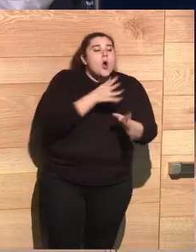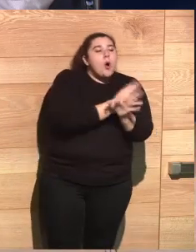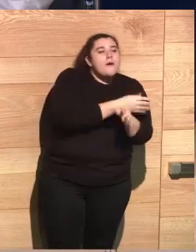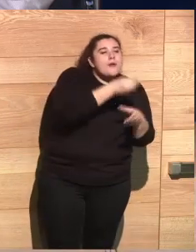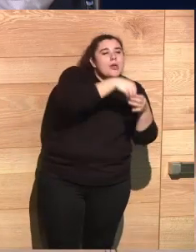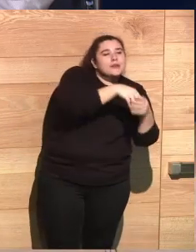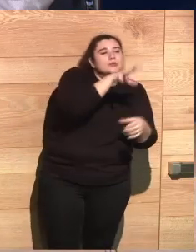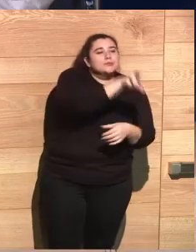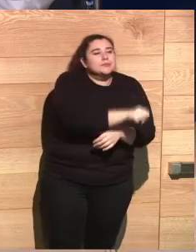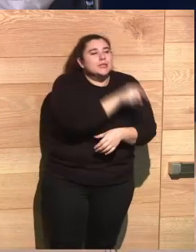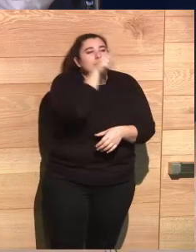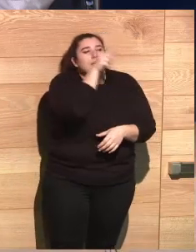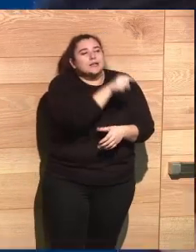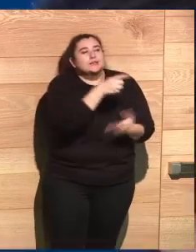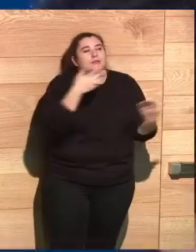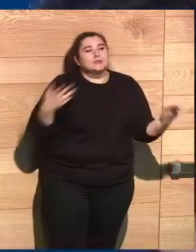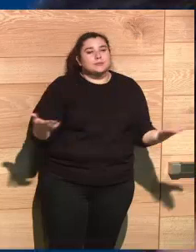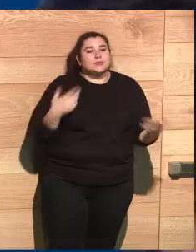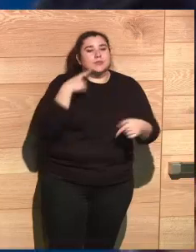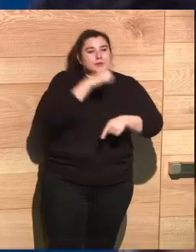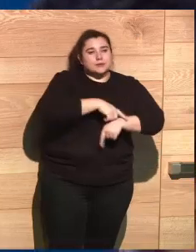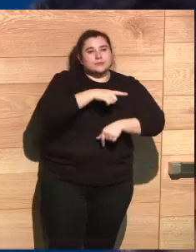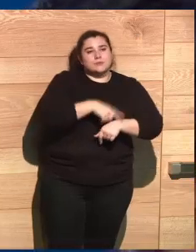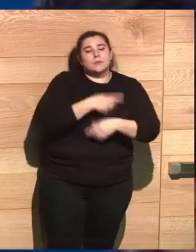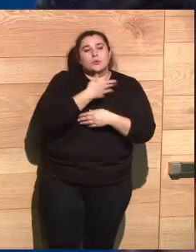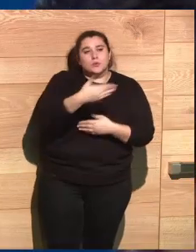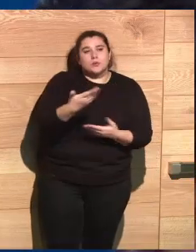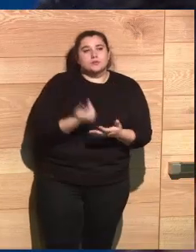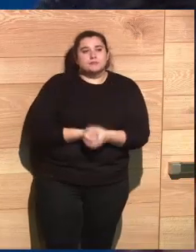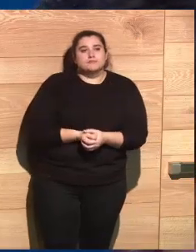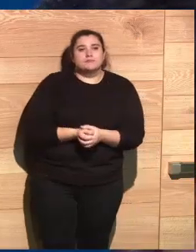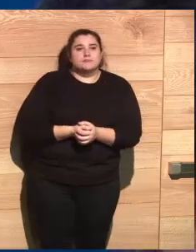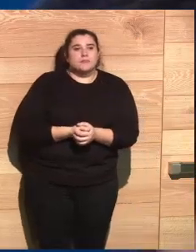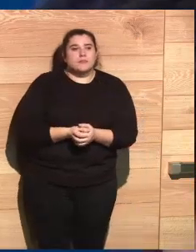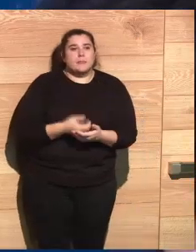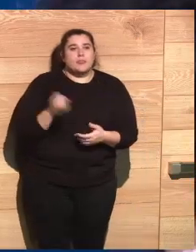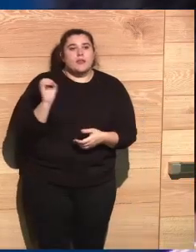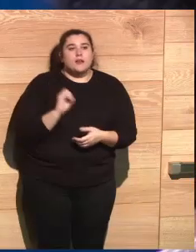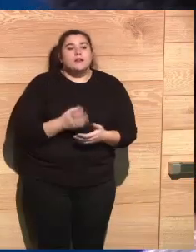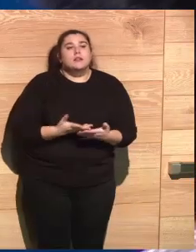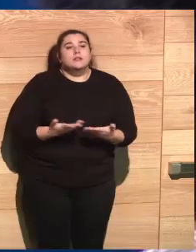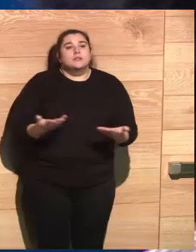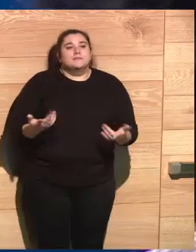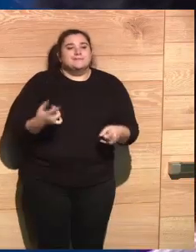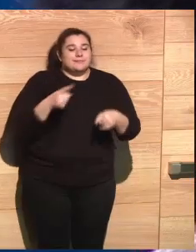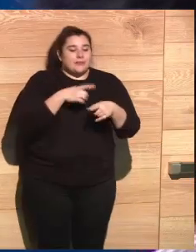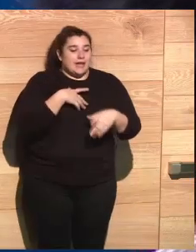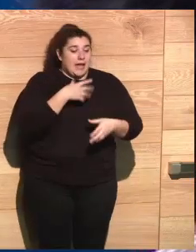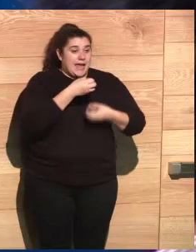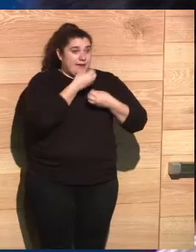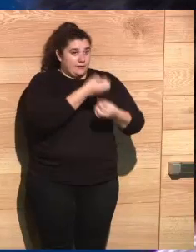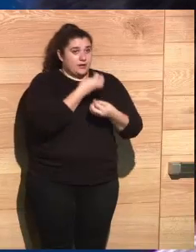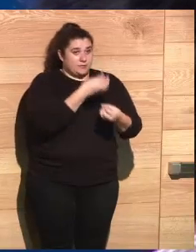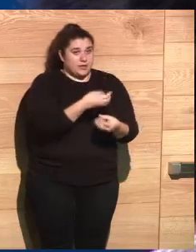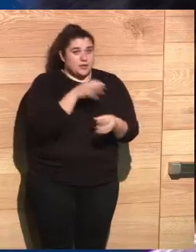de que, ¿no? Mientras estás ahí jugando a lo tonto, ¿cuánto tiempo pasa antes de que quieras ser uno de los mascas del EVE Online? Este tipo de